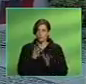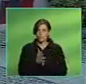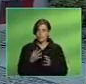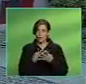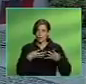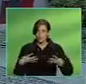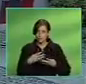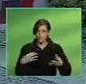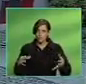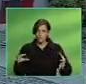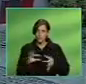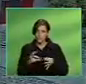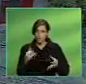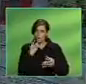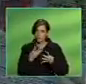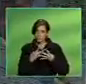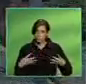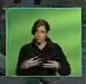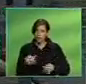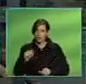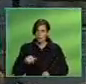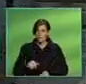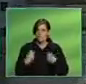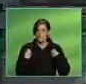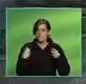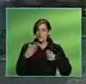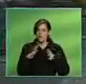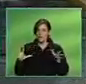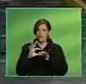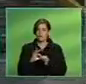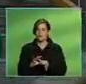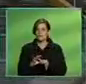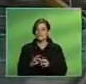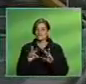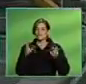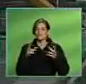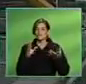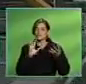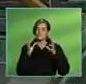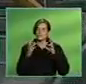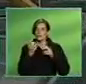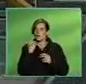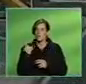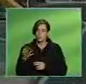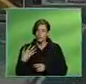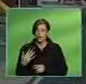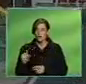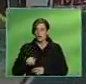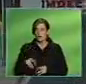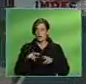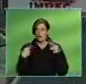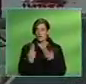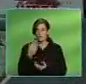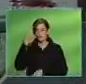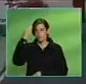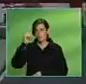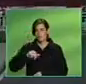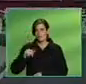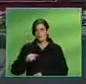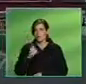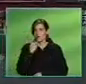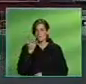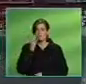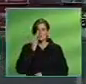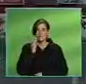electrosoldada. Esta vivienda se adapta a las condiciones térmicas de la región. Como usted sabe, y ya quizás lo ha